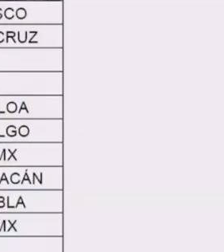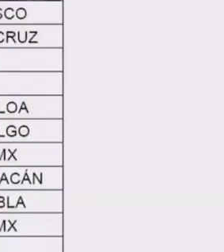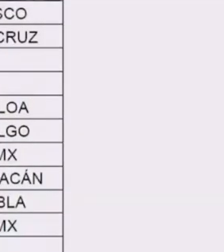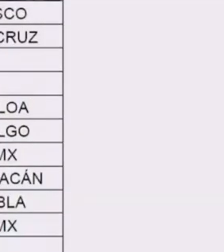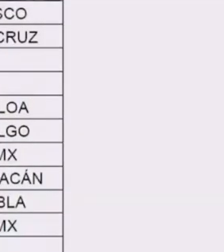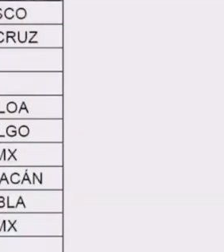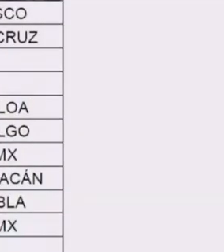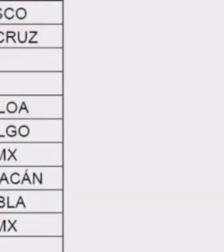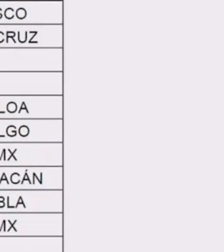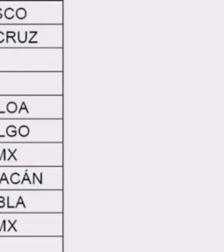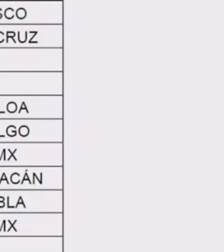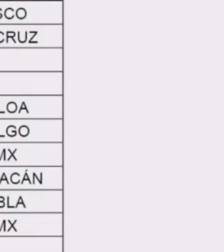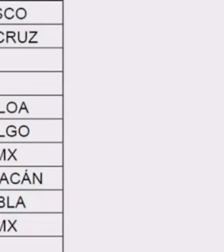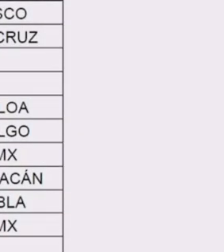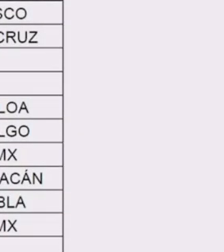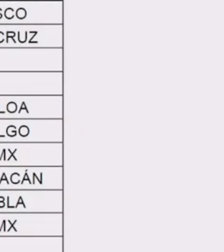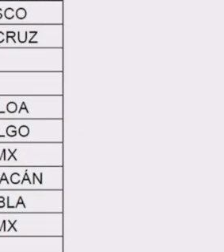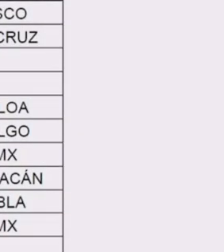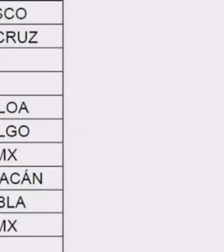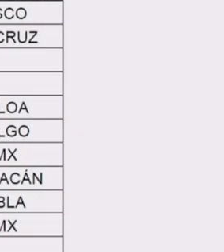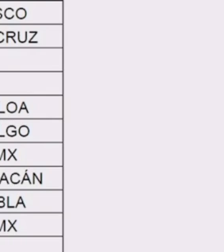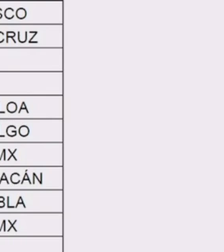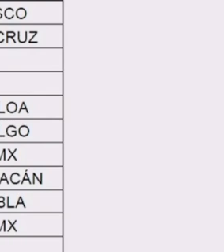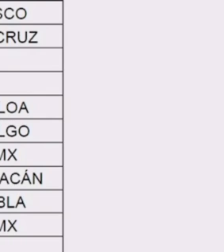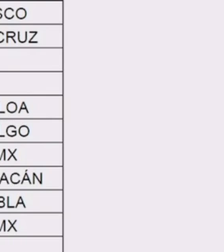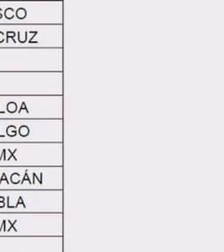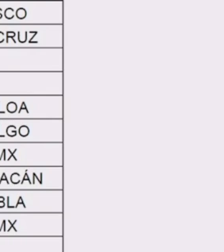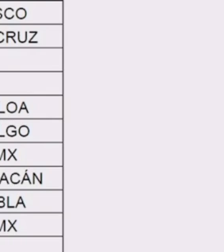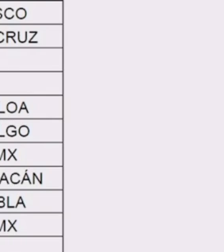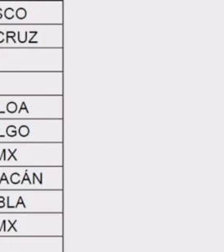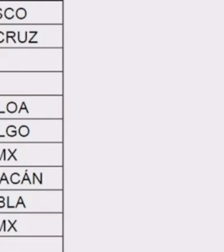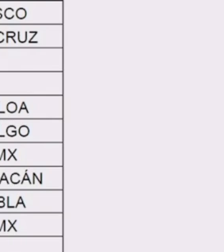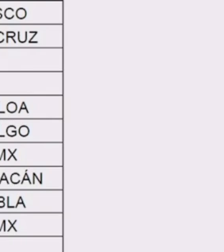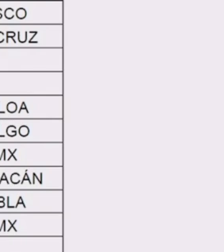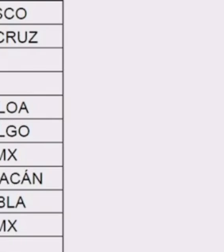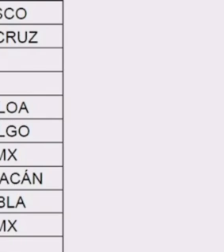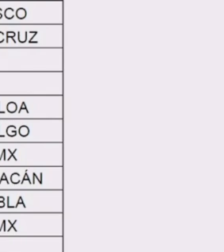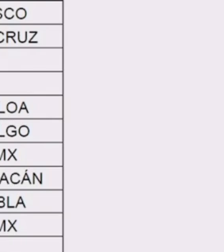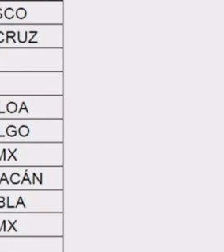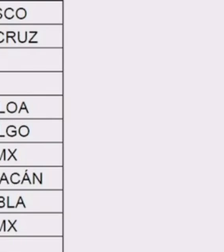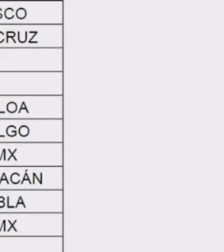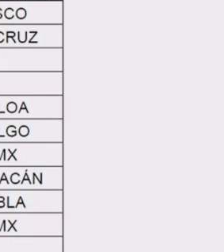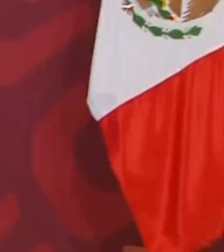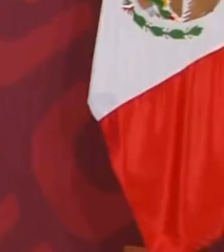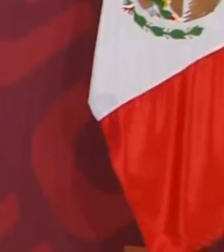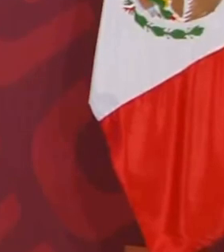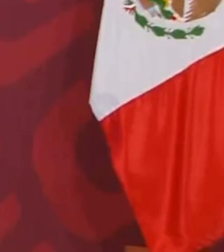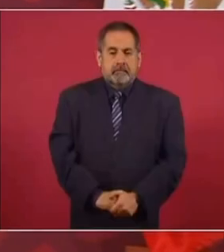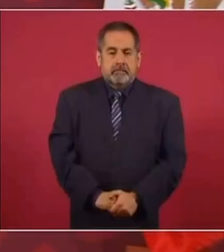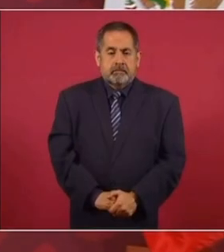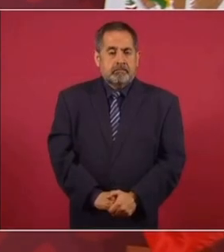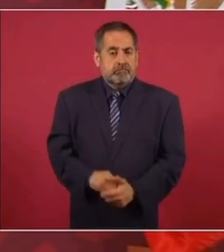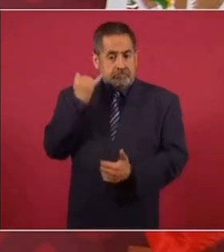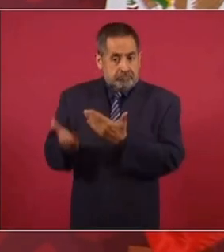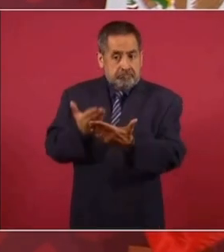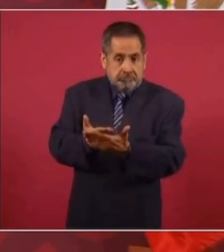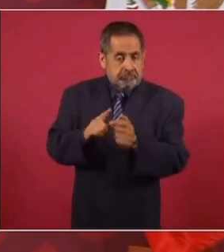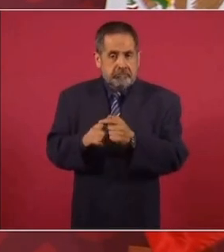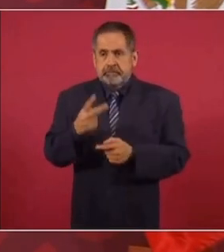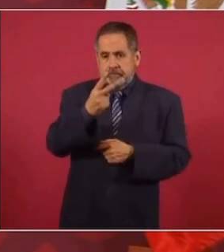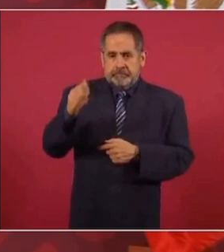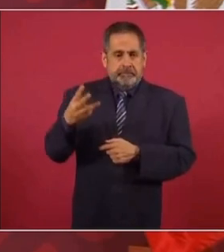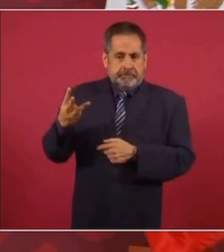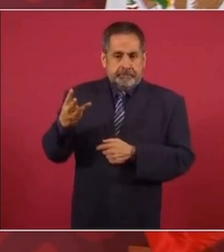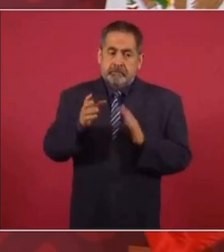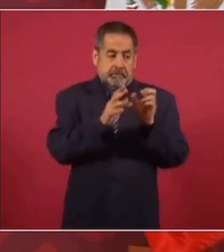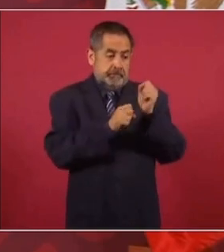Y yo soy partidario de que se presente la iniciativa y aunque no se tenga la mayoría, en este caso dos terceras partes, porque es